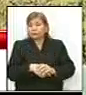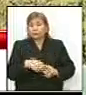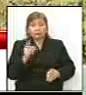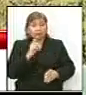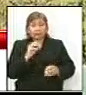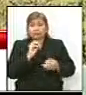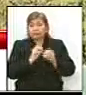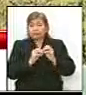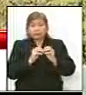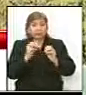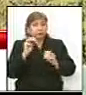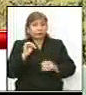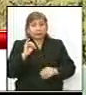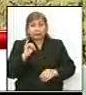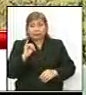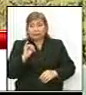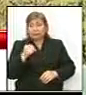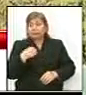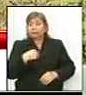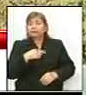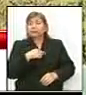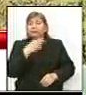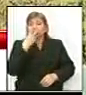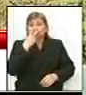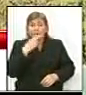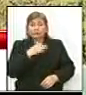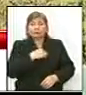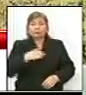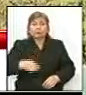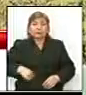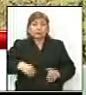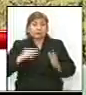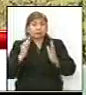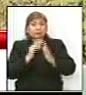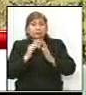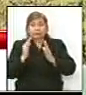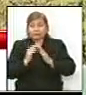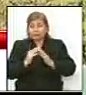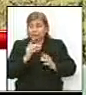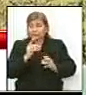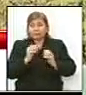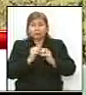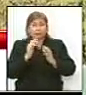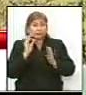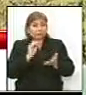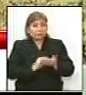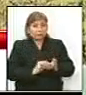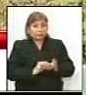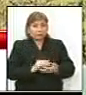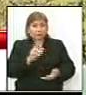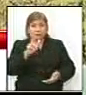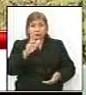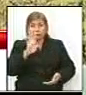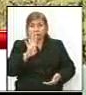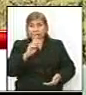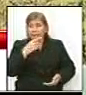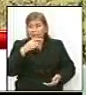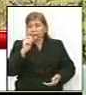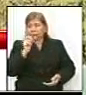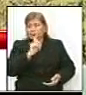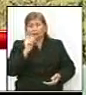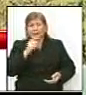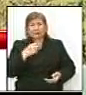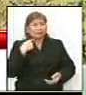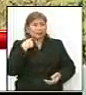nos solucionan el día miércoles, nos tendrán que ver en el Ministerio de Vivienda en algunos días más, porque 34 millones no vamos